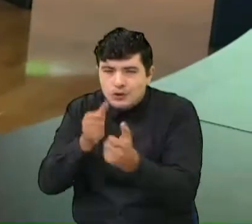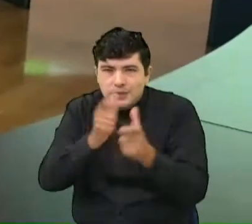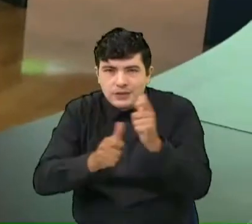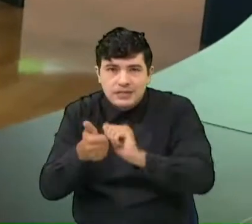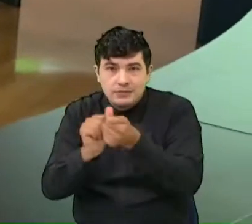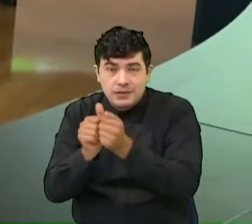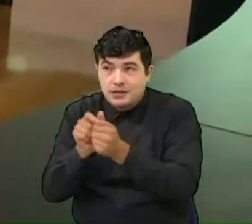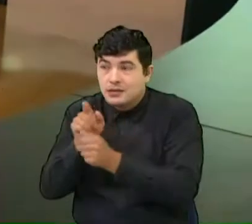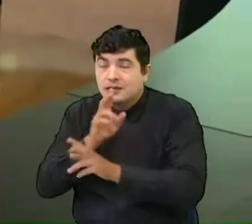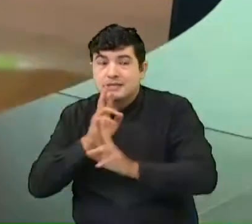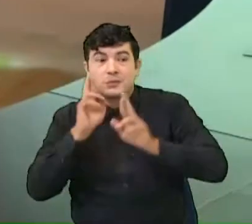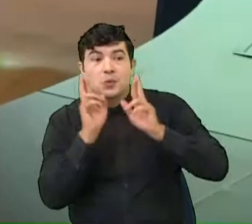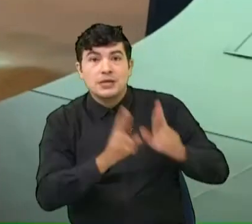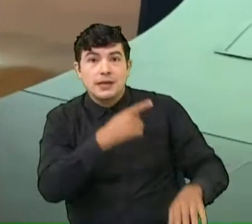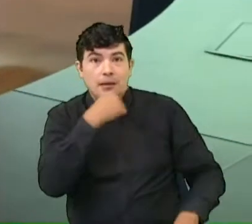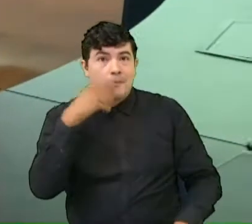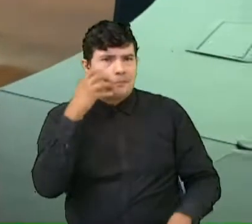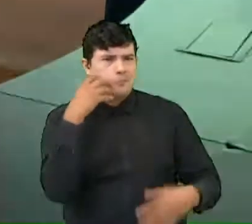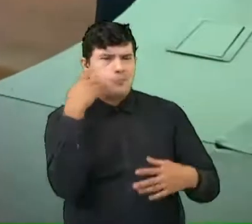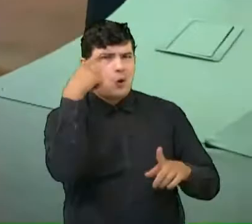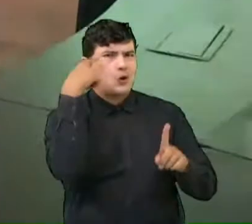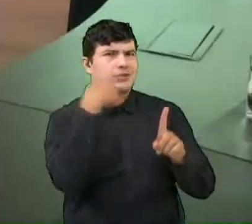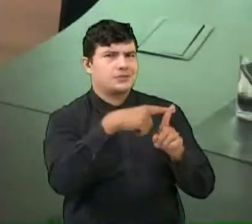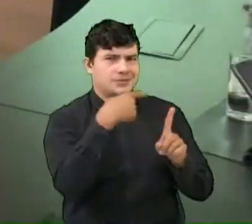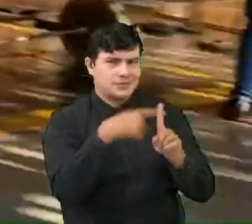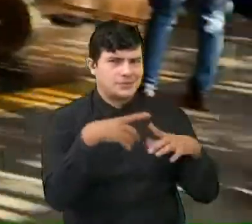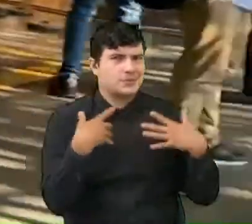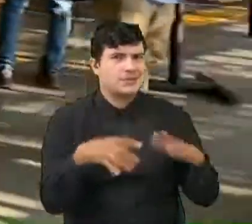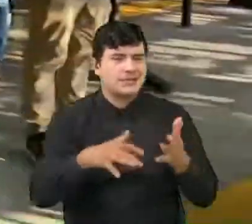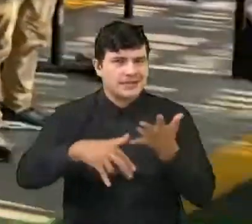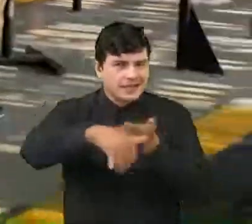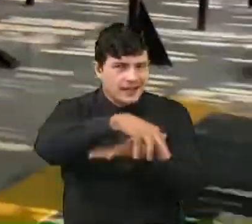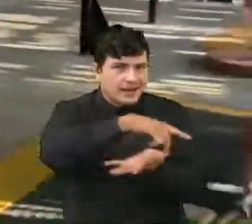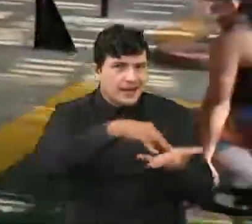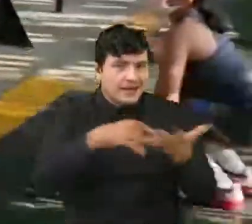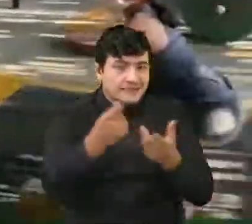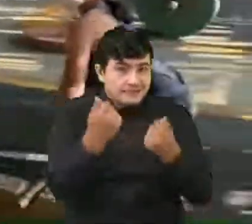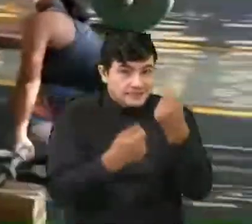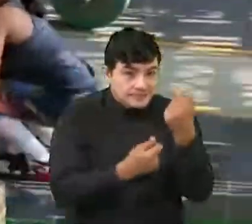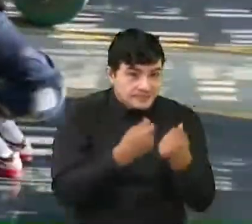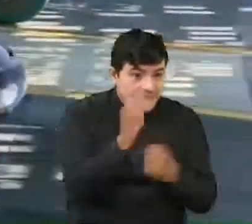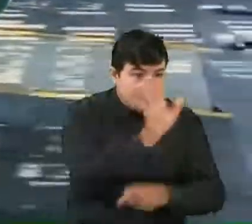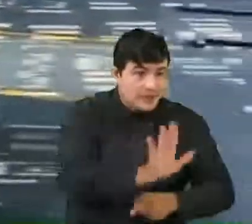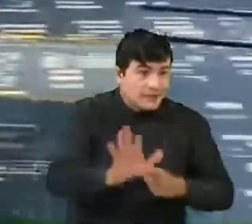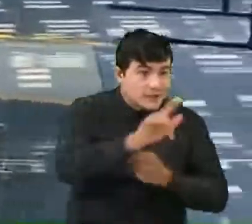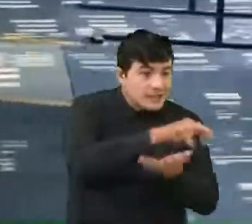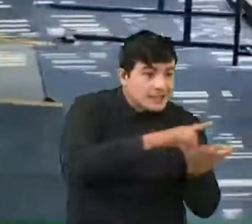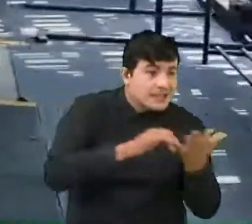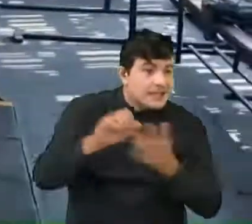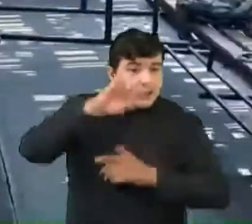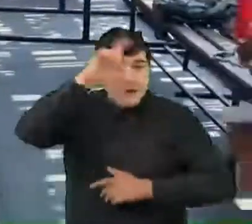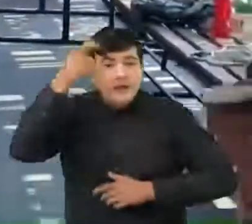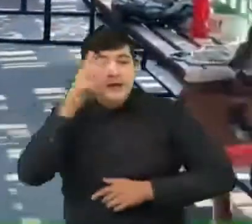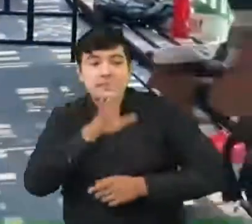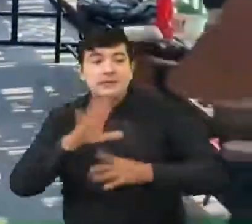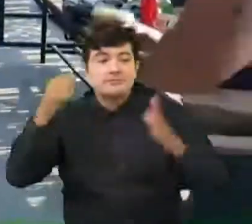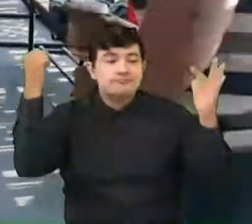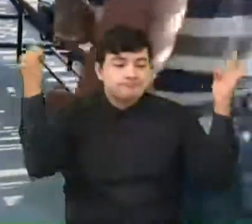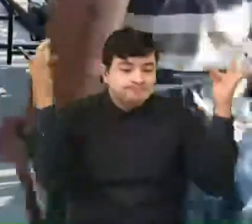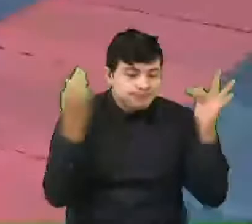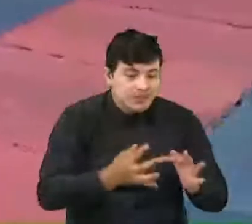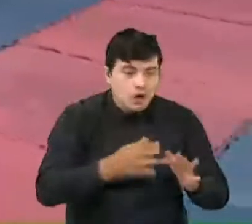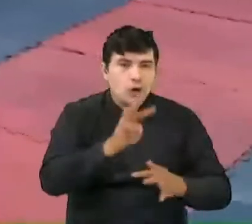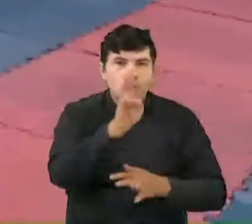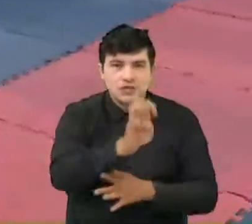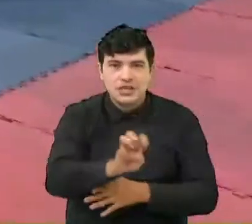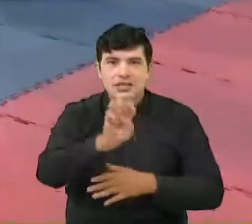La respuesta del presidente Duque fue positiva y Santander tendrá entre el presupuesto departamental y nacional más de 84 mil millones de